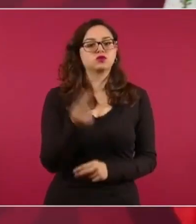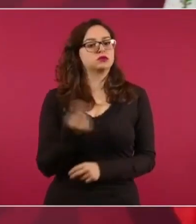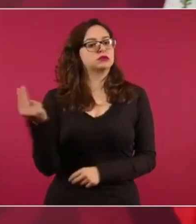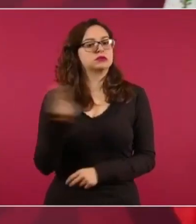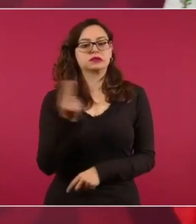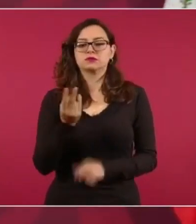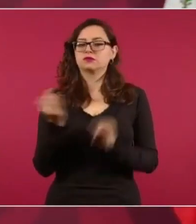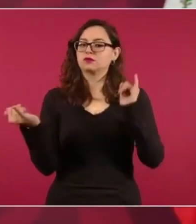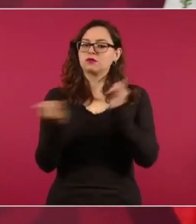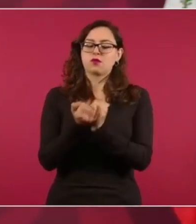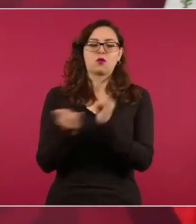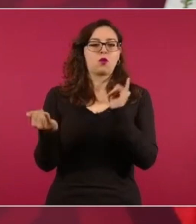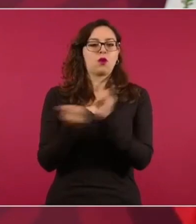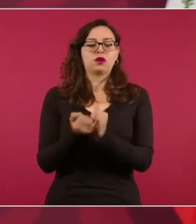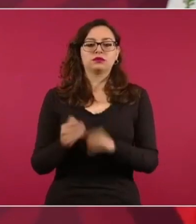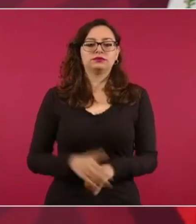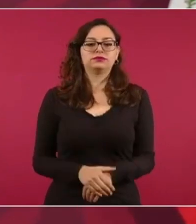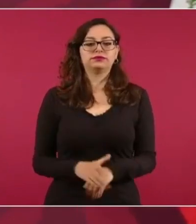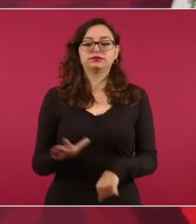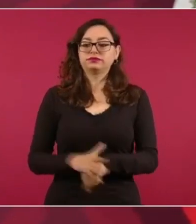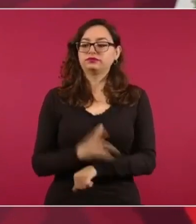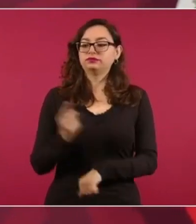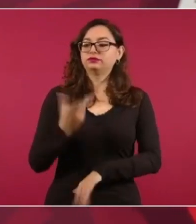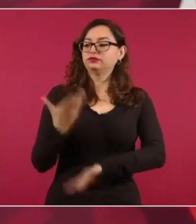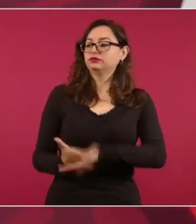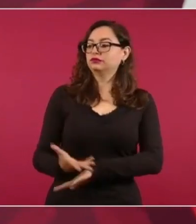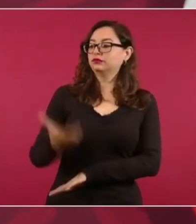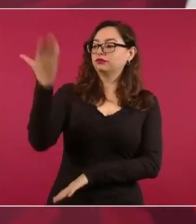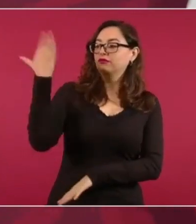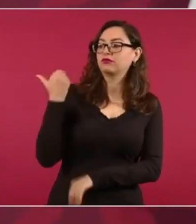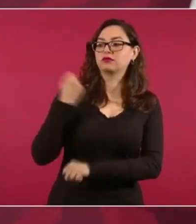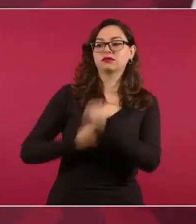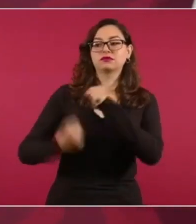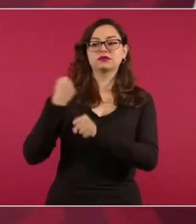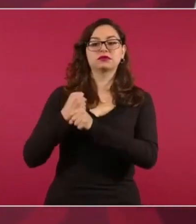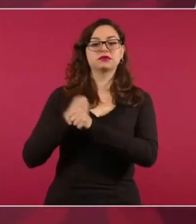padeció de falta de democracia.